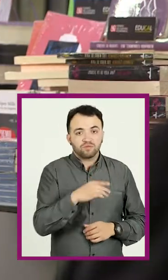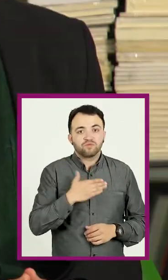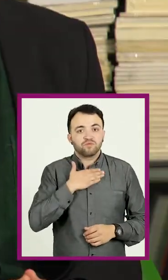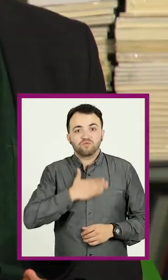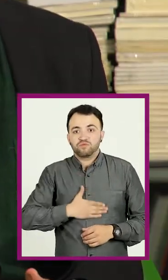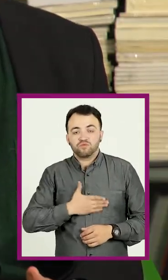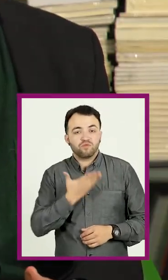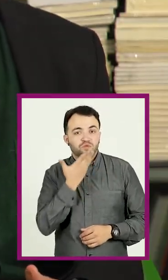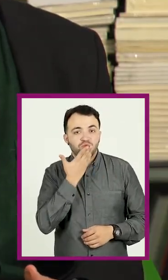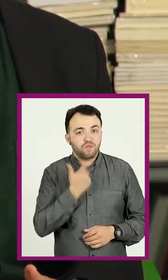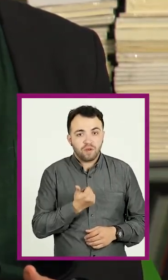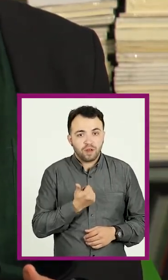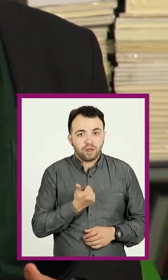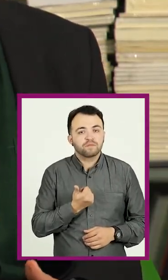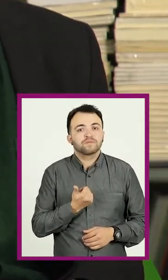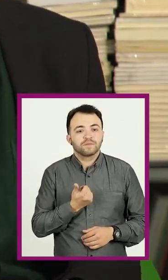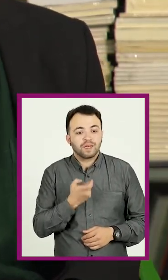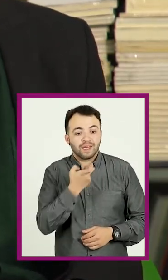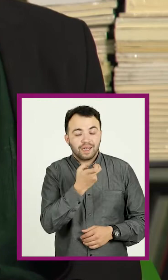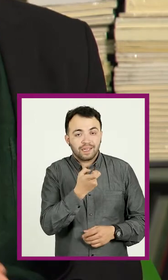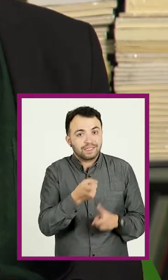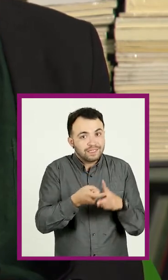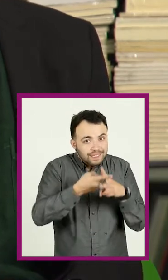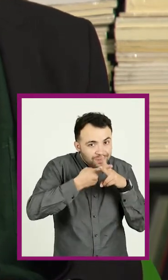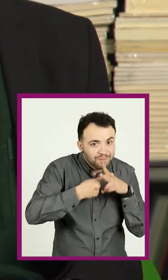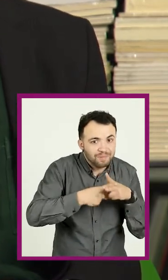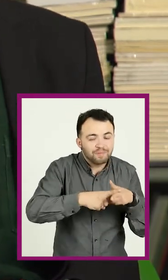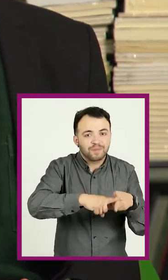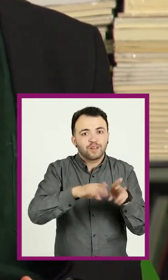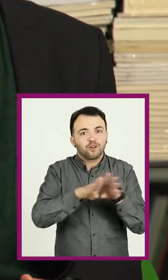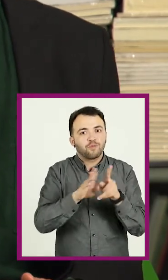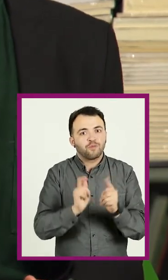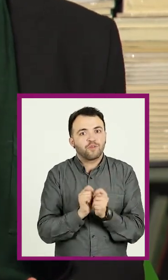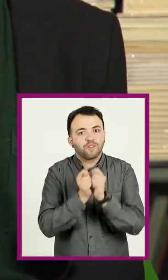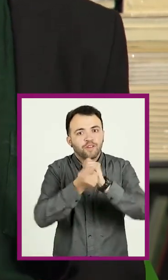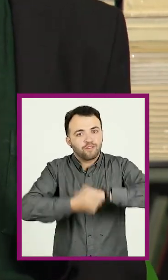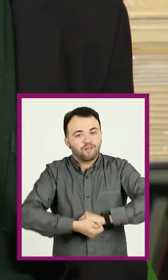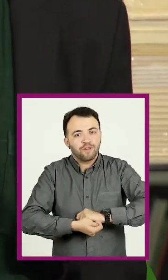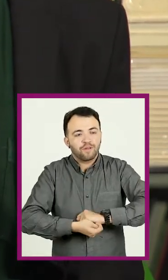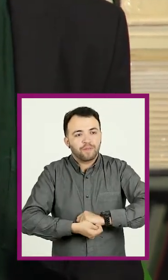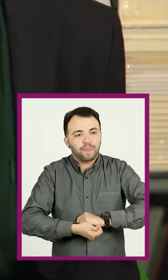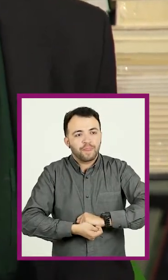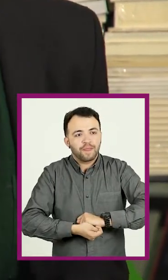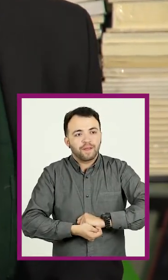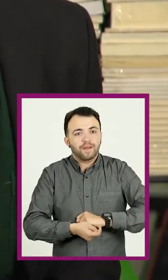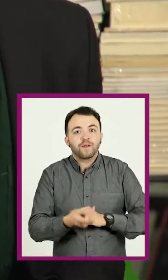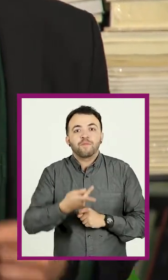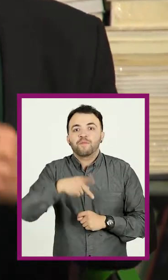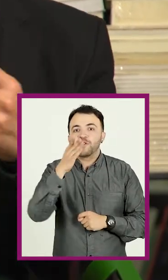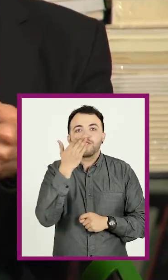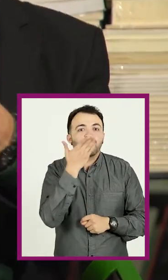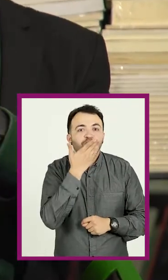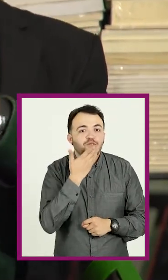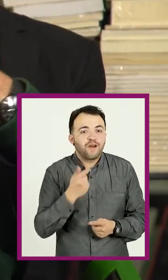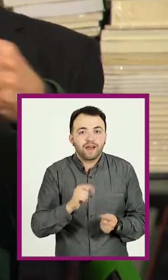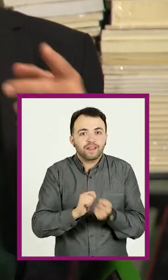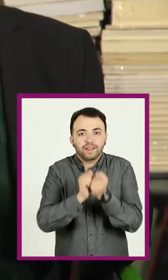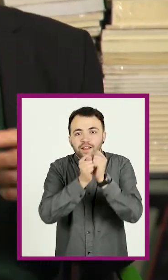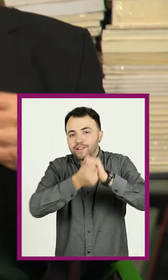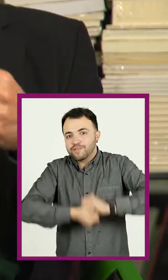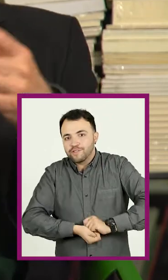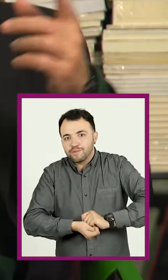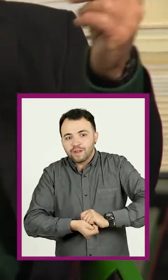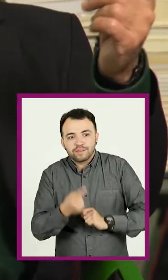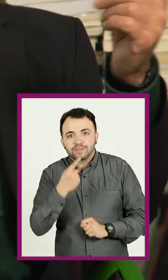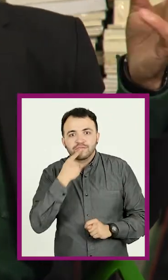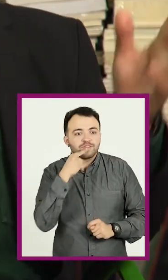transformación. Y de hecho entonces propuso eso del socialismo científico al socialismo utópico, exacto, invirtiendo la trayectoria que